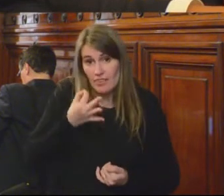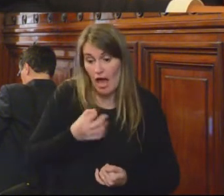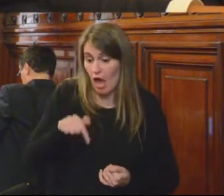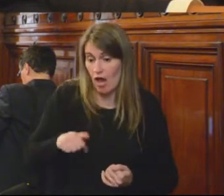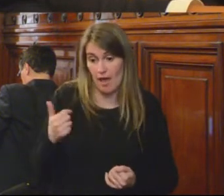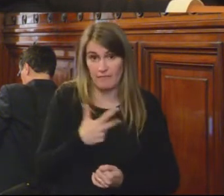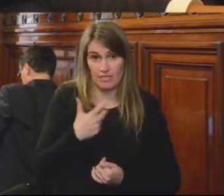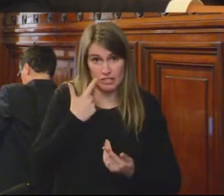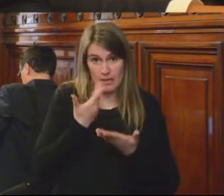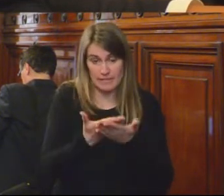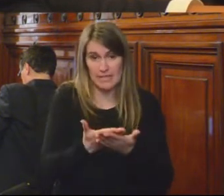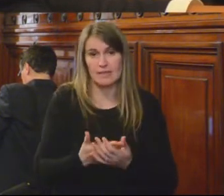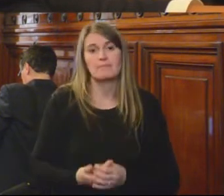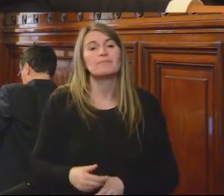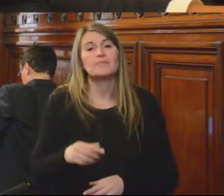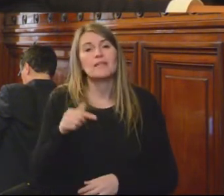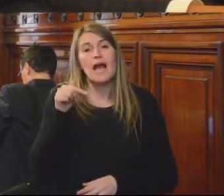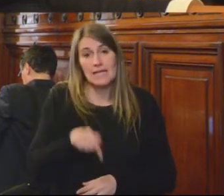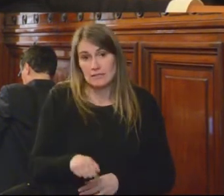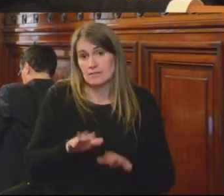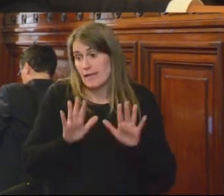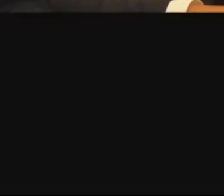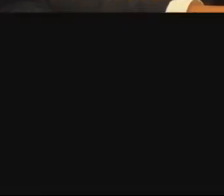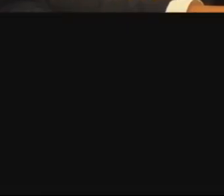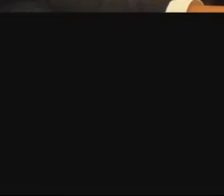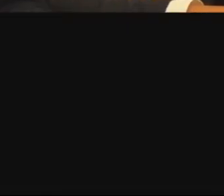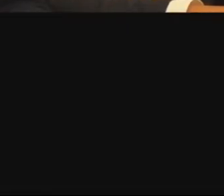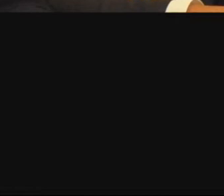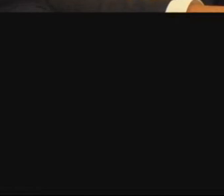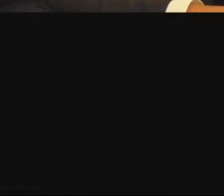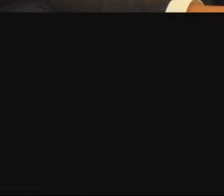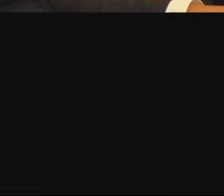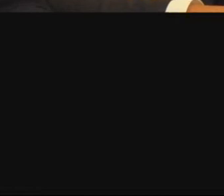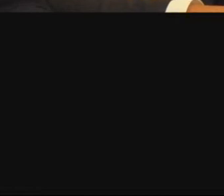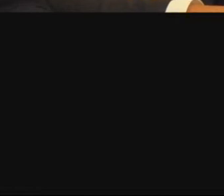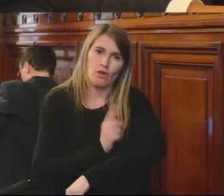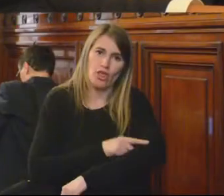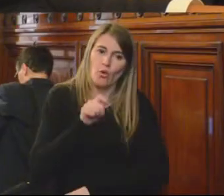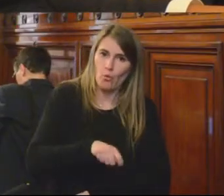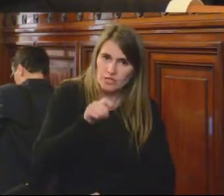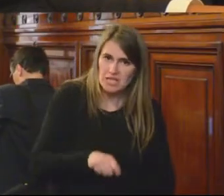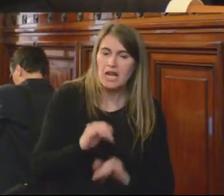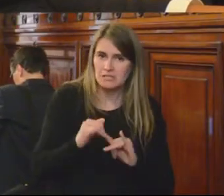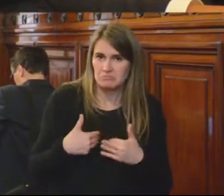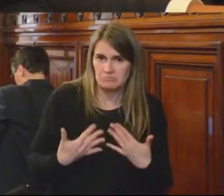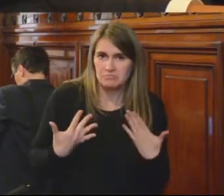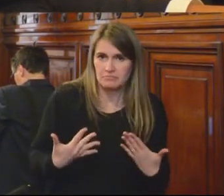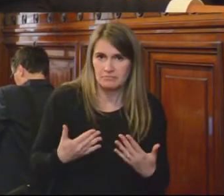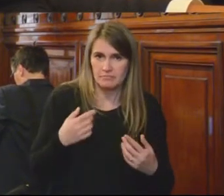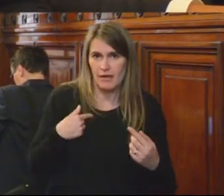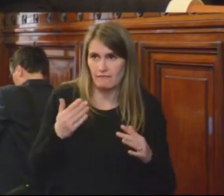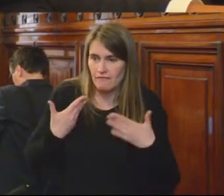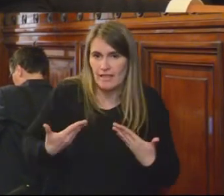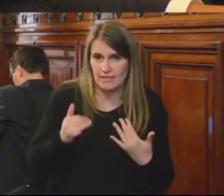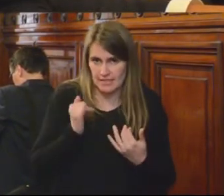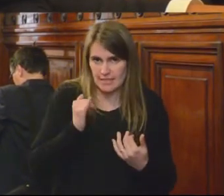esta instancia. Aún en este escenario, y a pesar de los ataques contra el Poder Judicial, sabemos que nos enfrentamos a nuevos retos, enmarcados en la